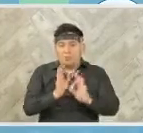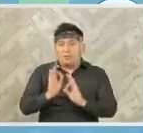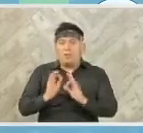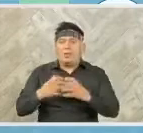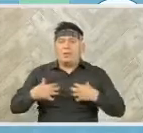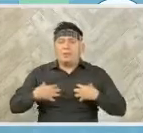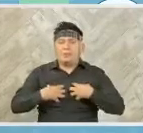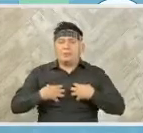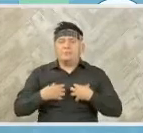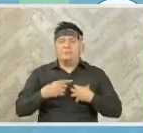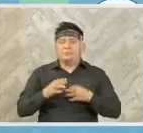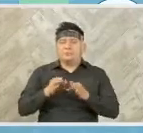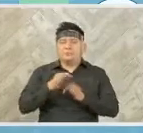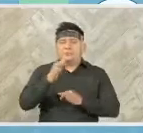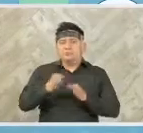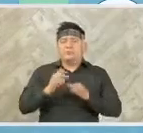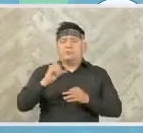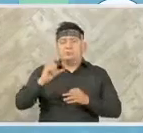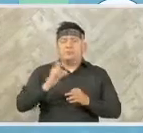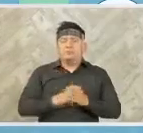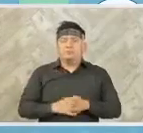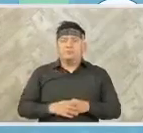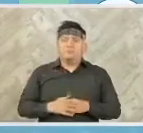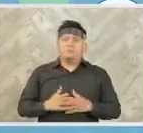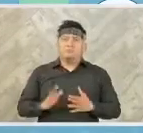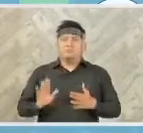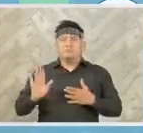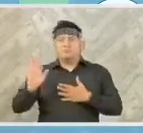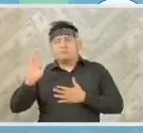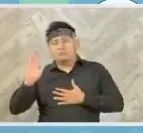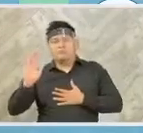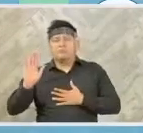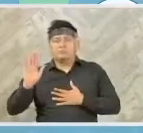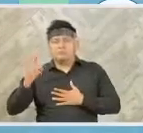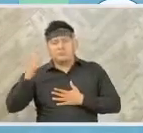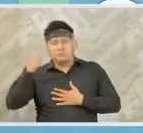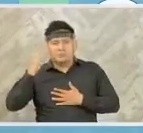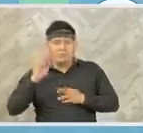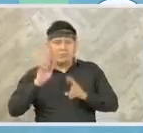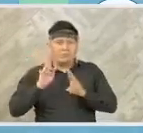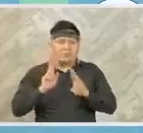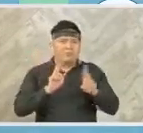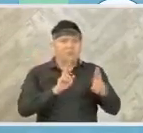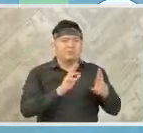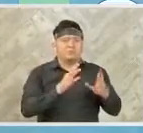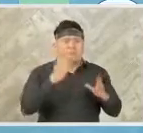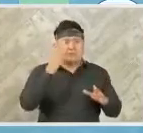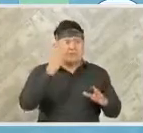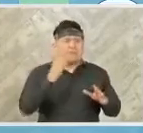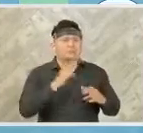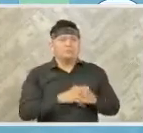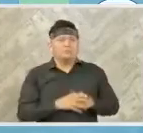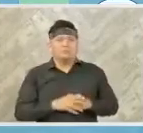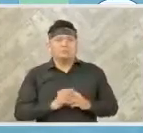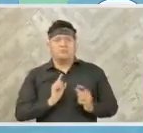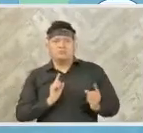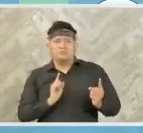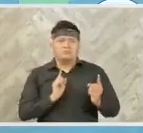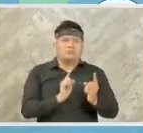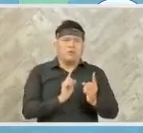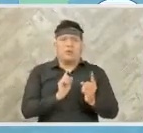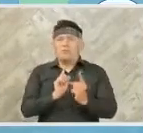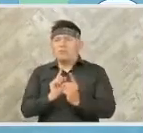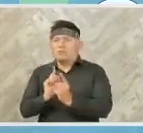que existe en el municipio. Nos dimos a la tarea de poder identificar esta población para llegar de manera efectiva a